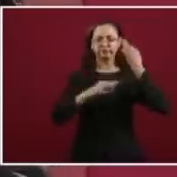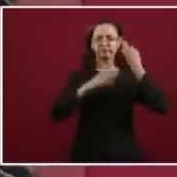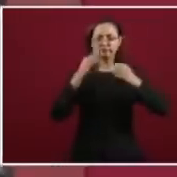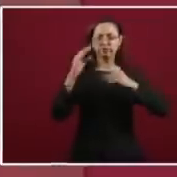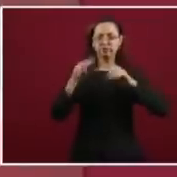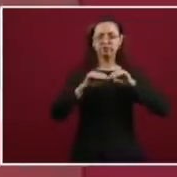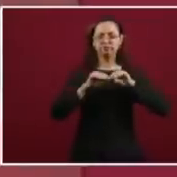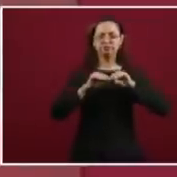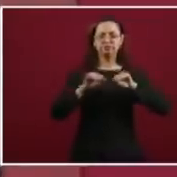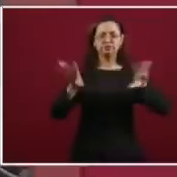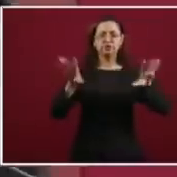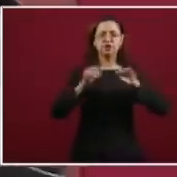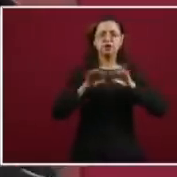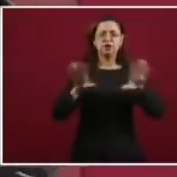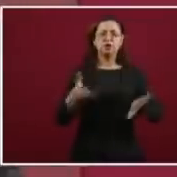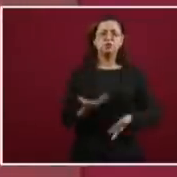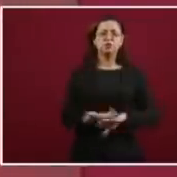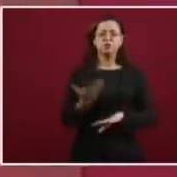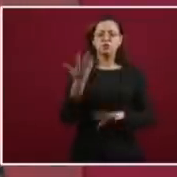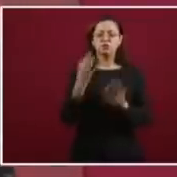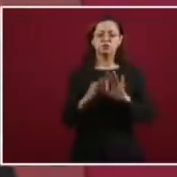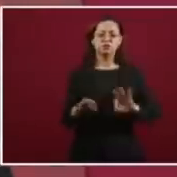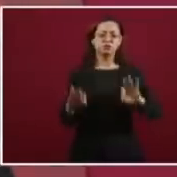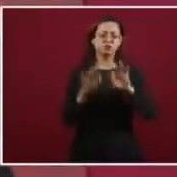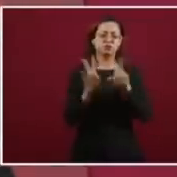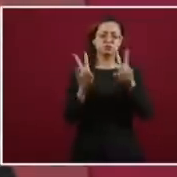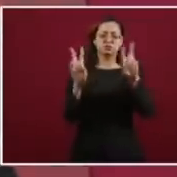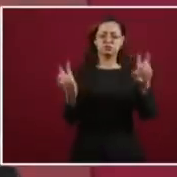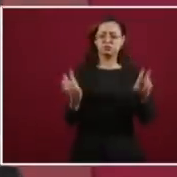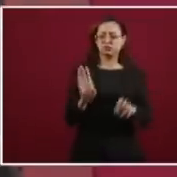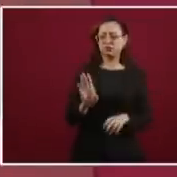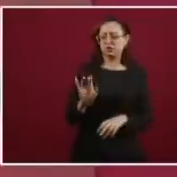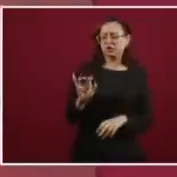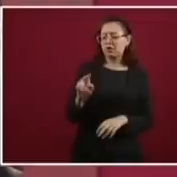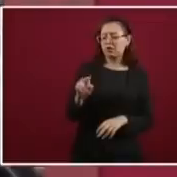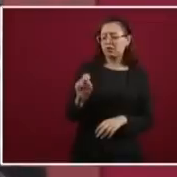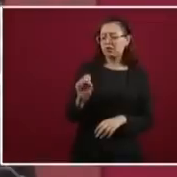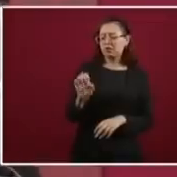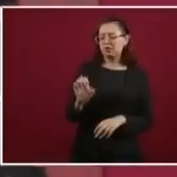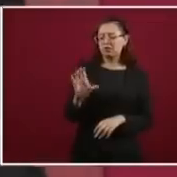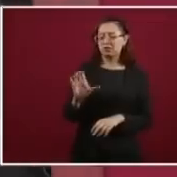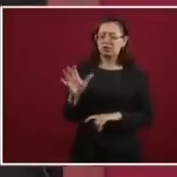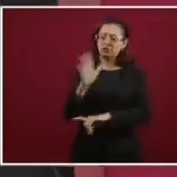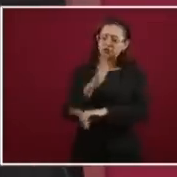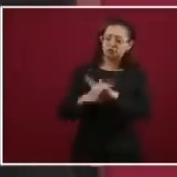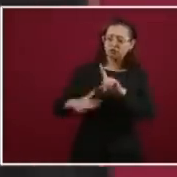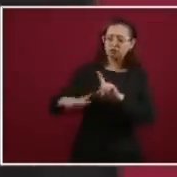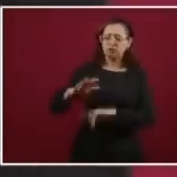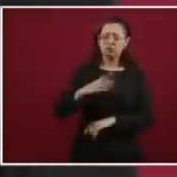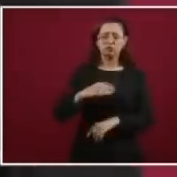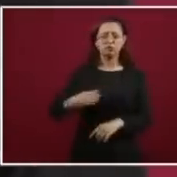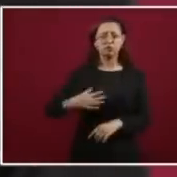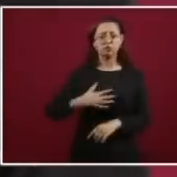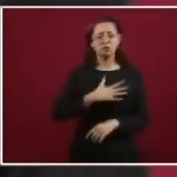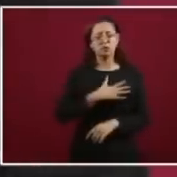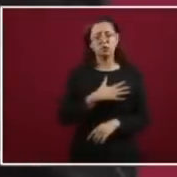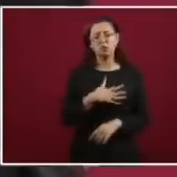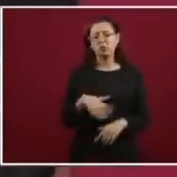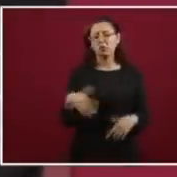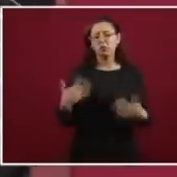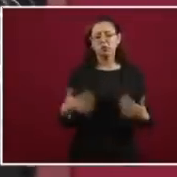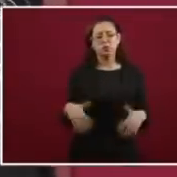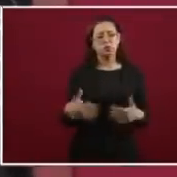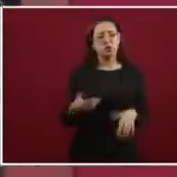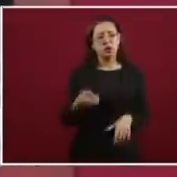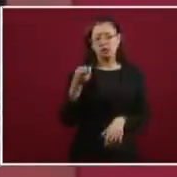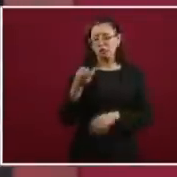y consideramos fundamental lo del bienestar eso en términos cuantitativos lo he dicho es como